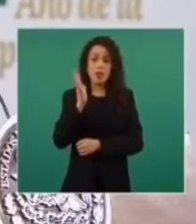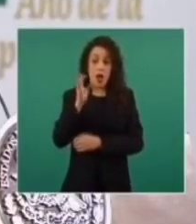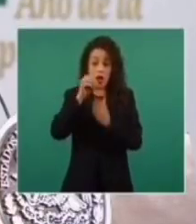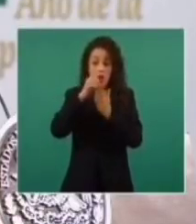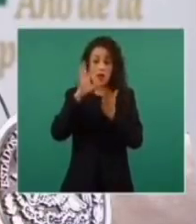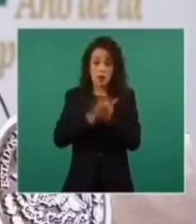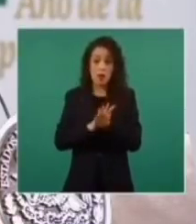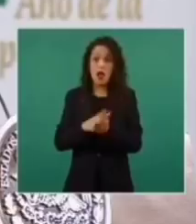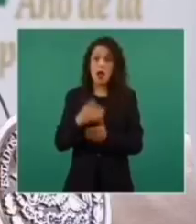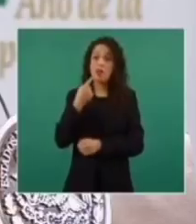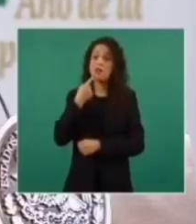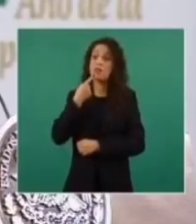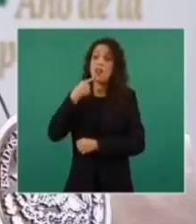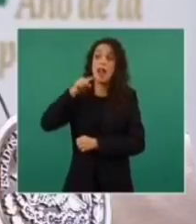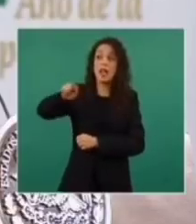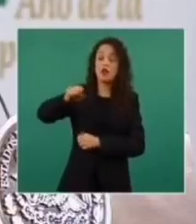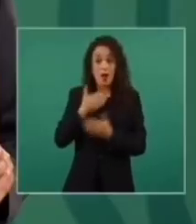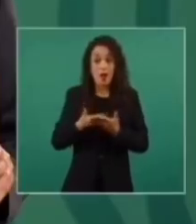que no lo era.